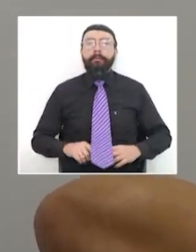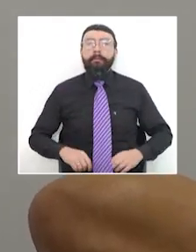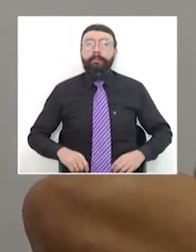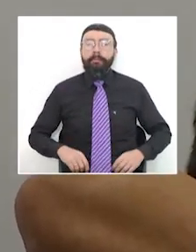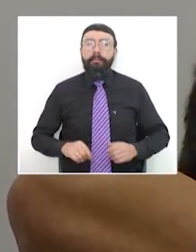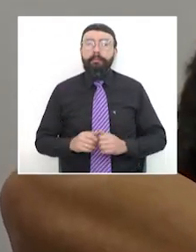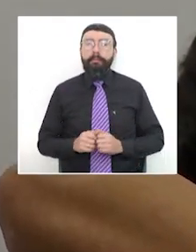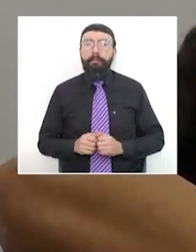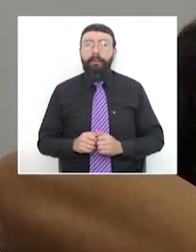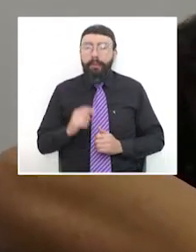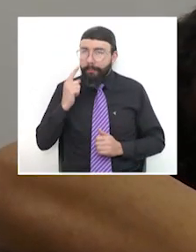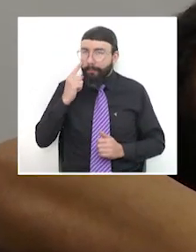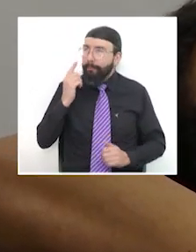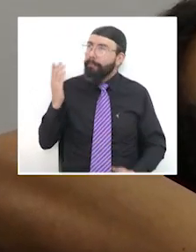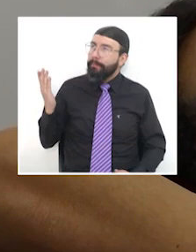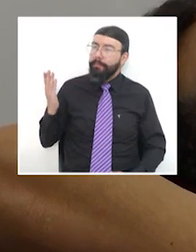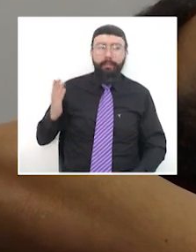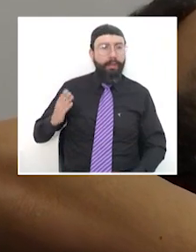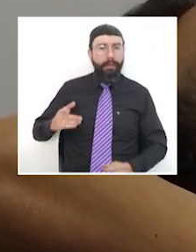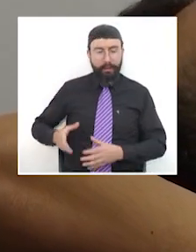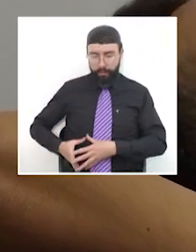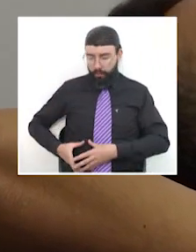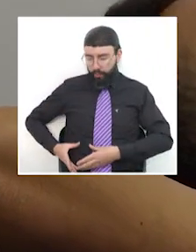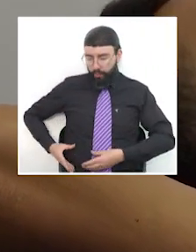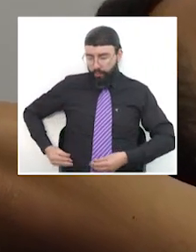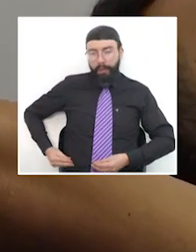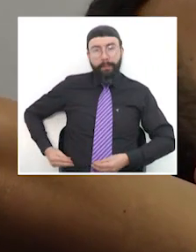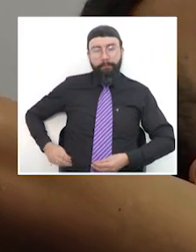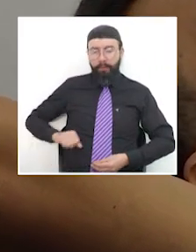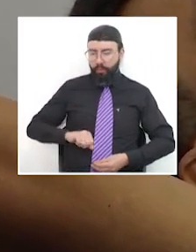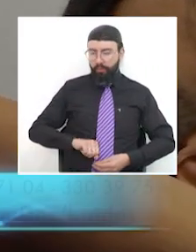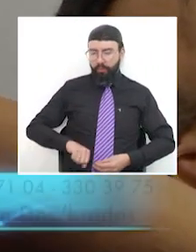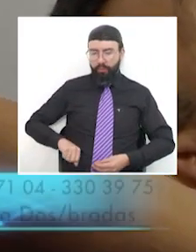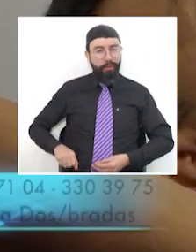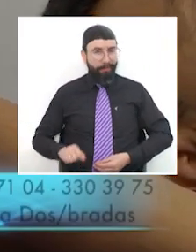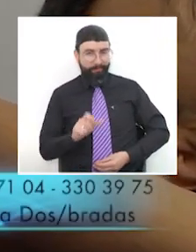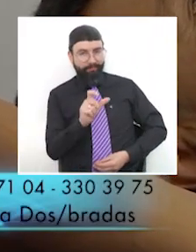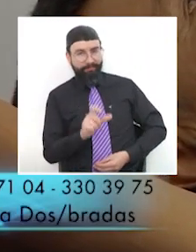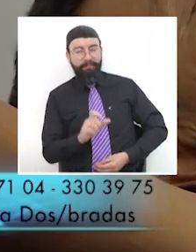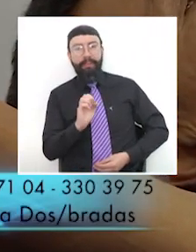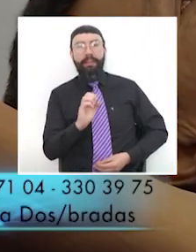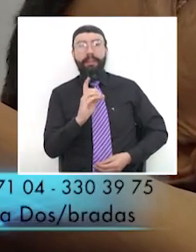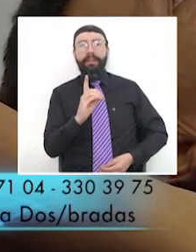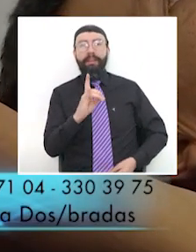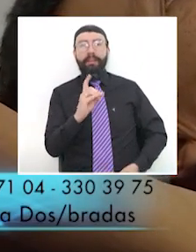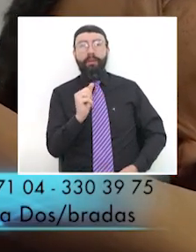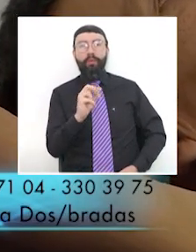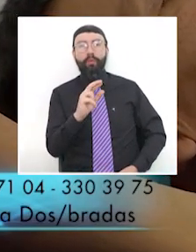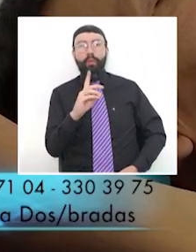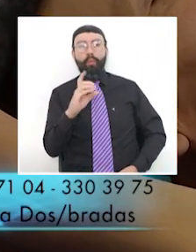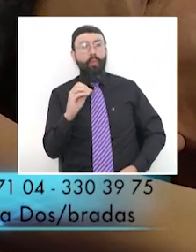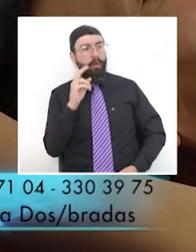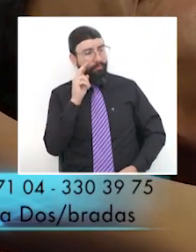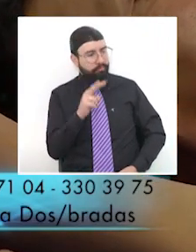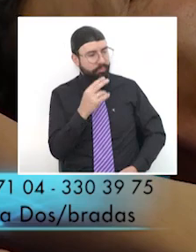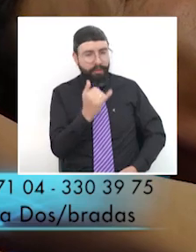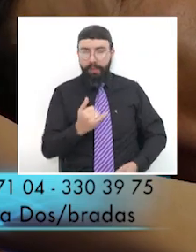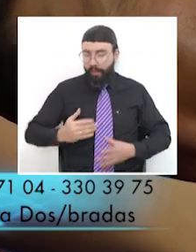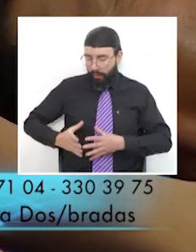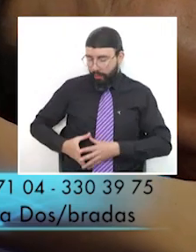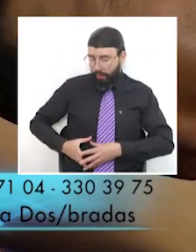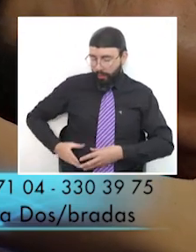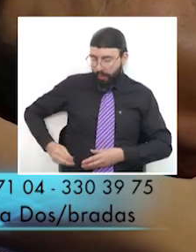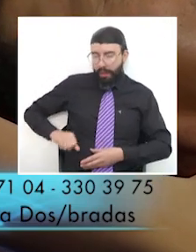perfectamente el hígado de Eduardo, que vemos toda esta parte que es el lóbulo derecho